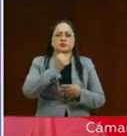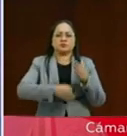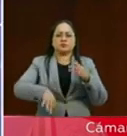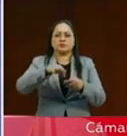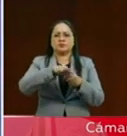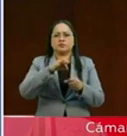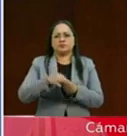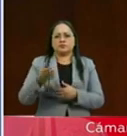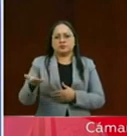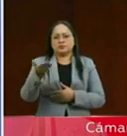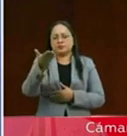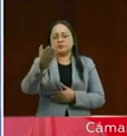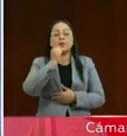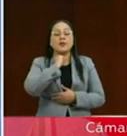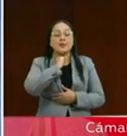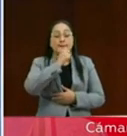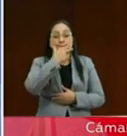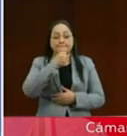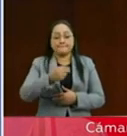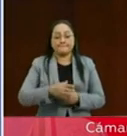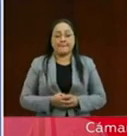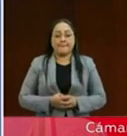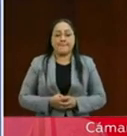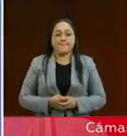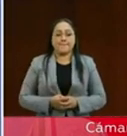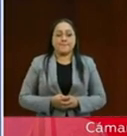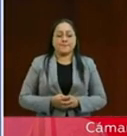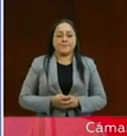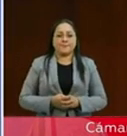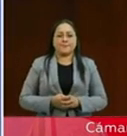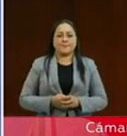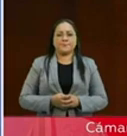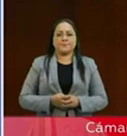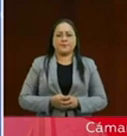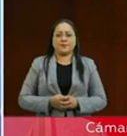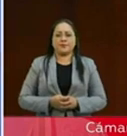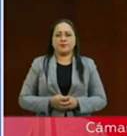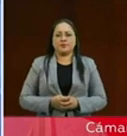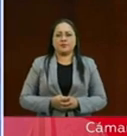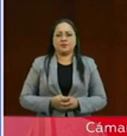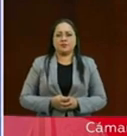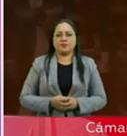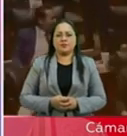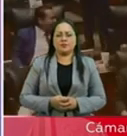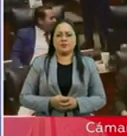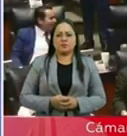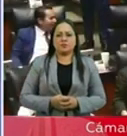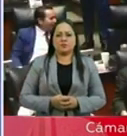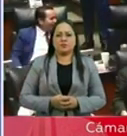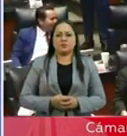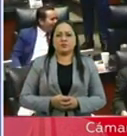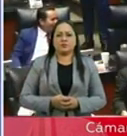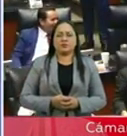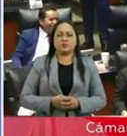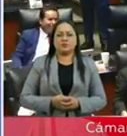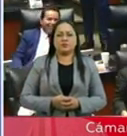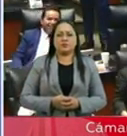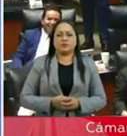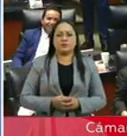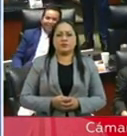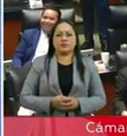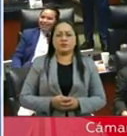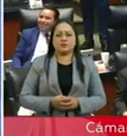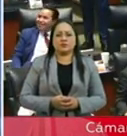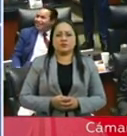eh omisa Y sumisa y también creo que esta Va a ser una decisión donde vamos a ver si Claudia shen Ya